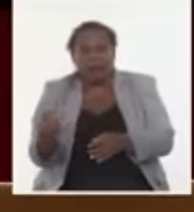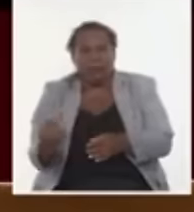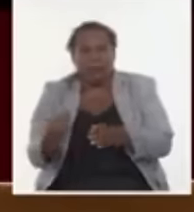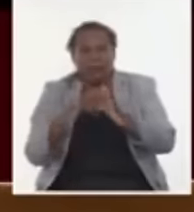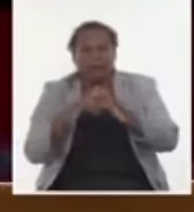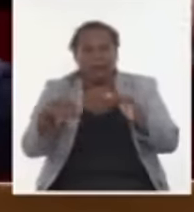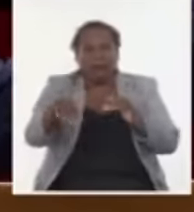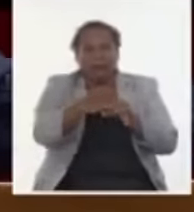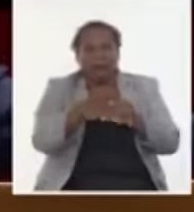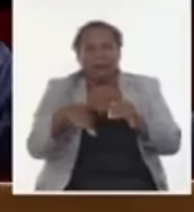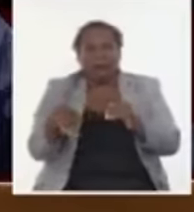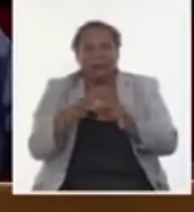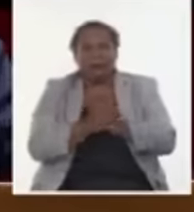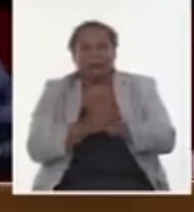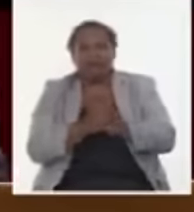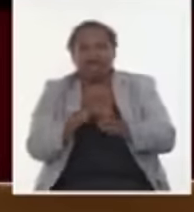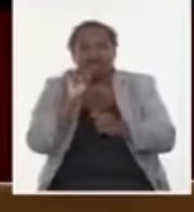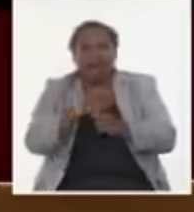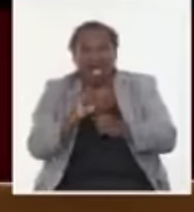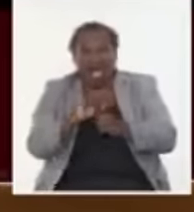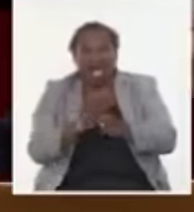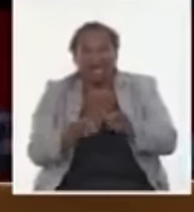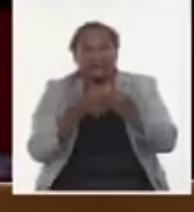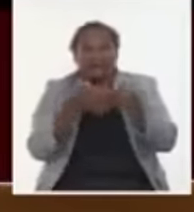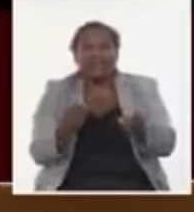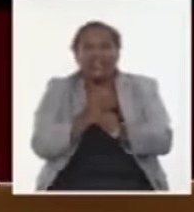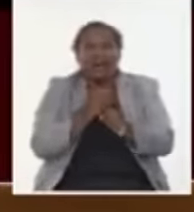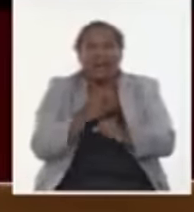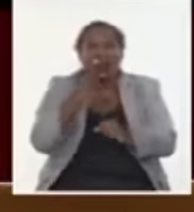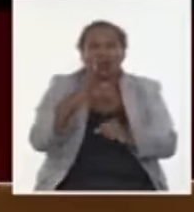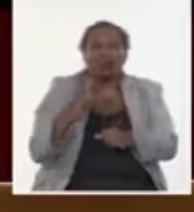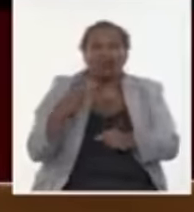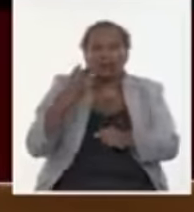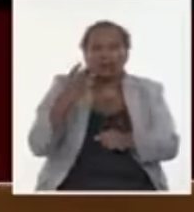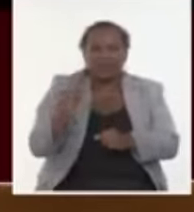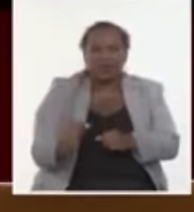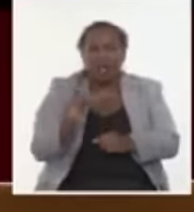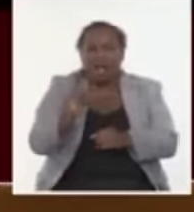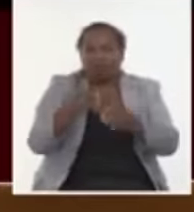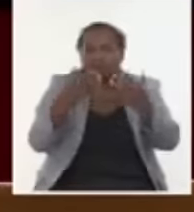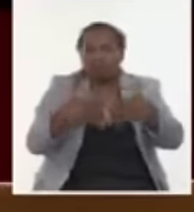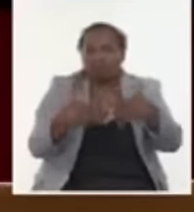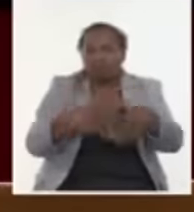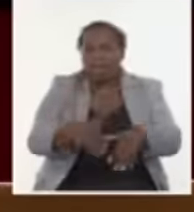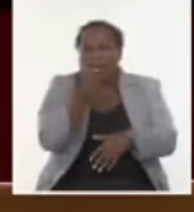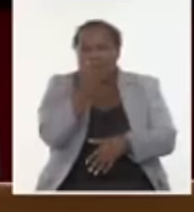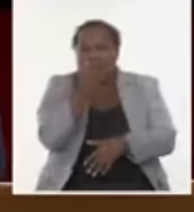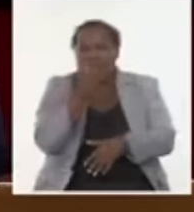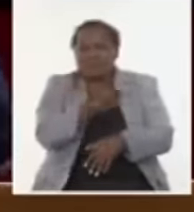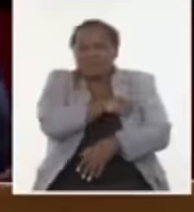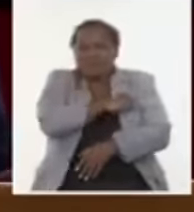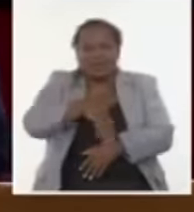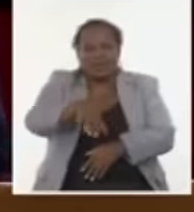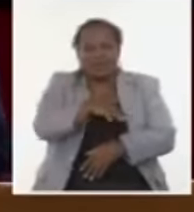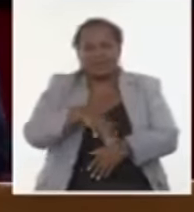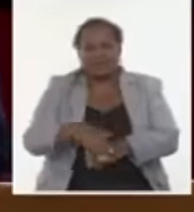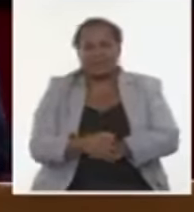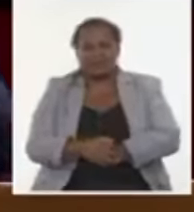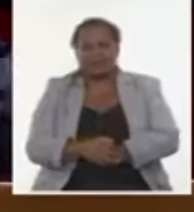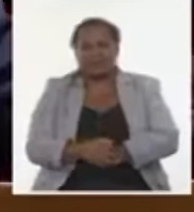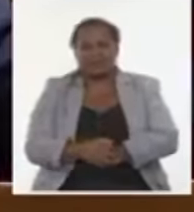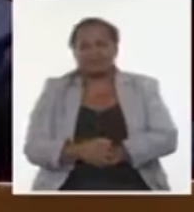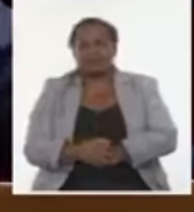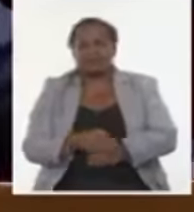comunidad, y allí generar uno o dos empleos, y ahí empezar a producir alimentos para el pueblo. Por eso que tenemos